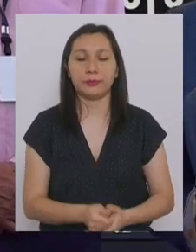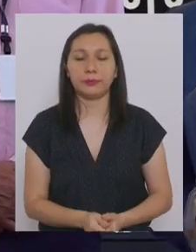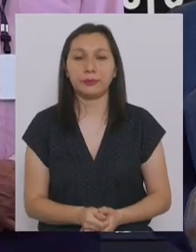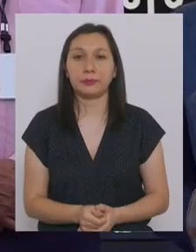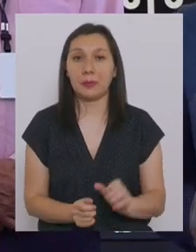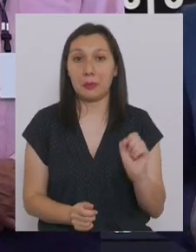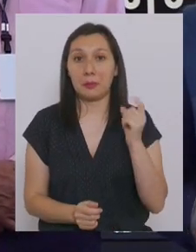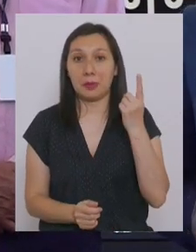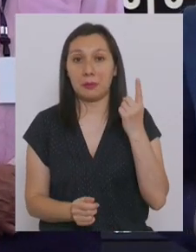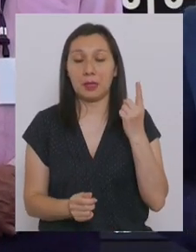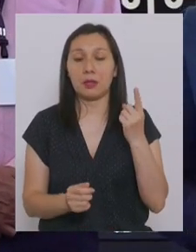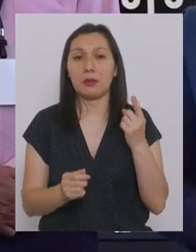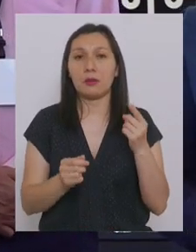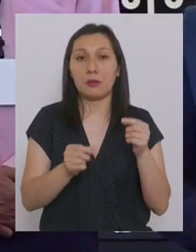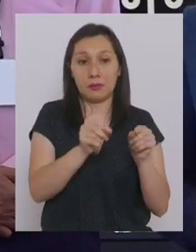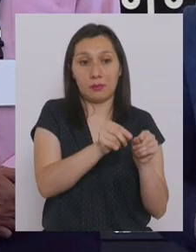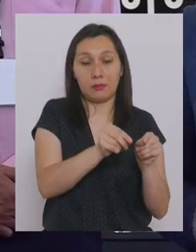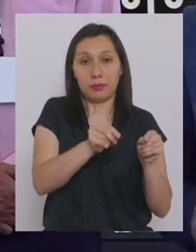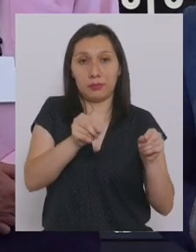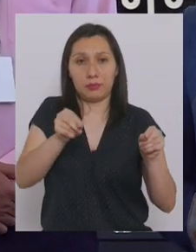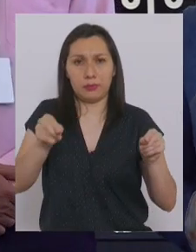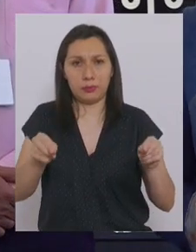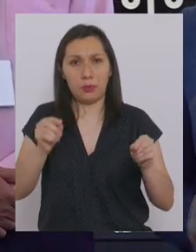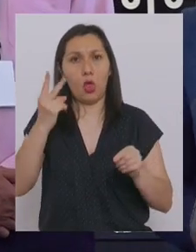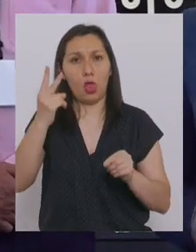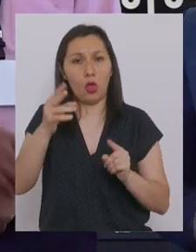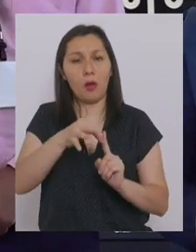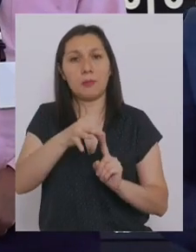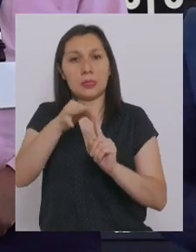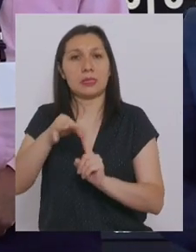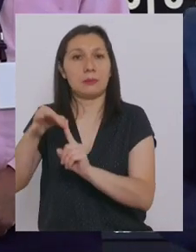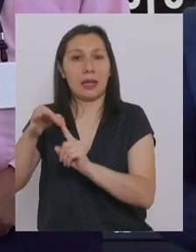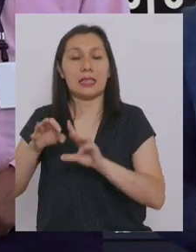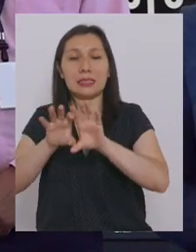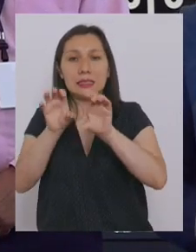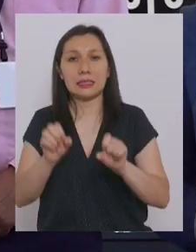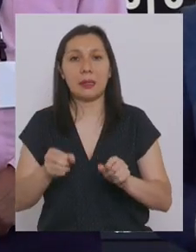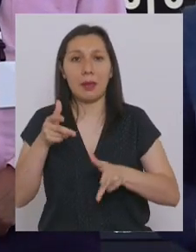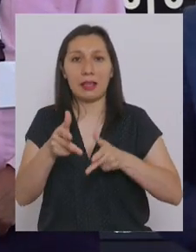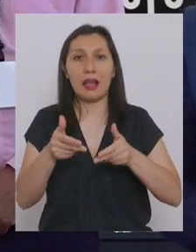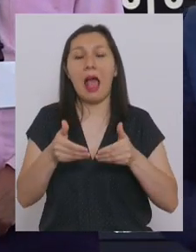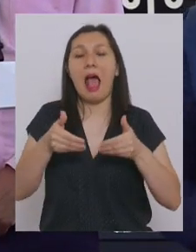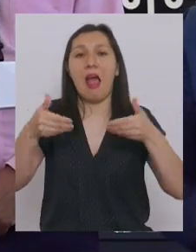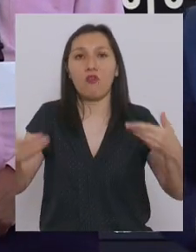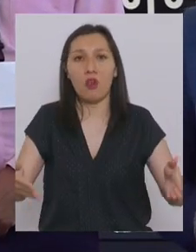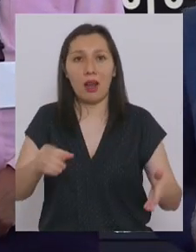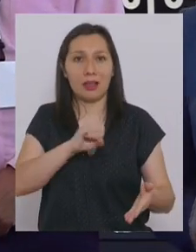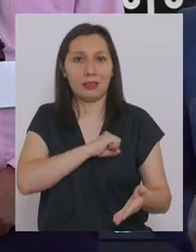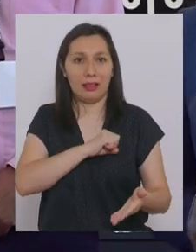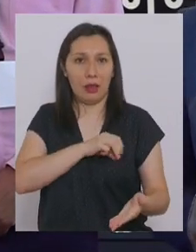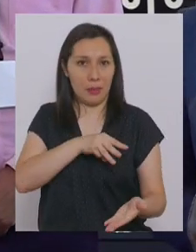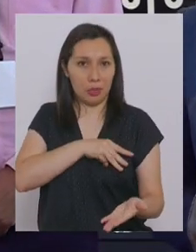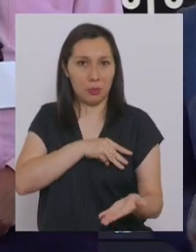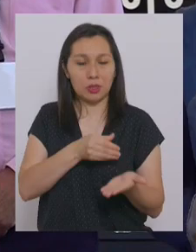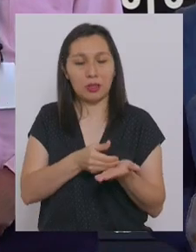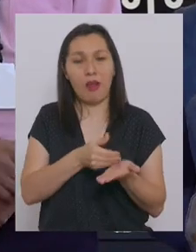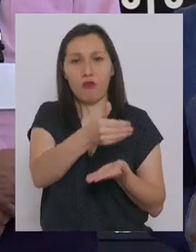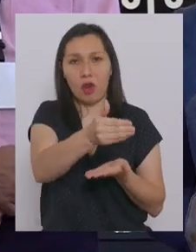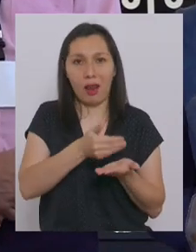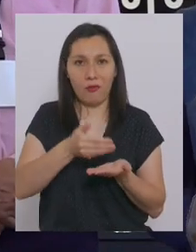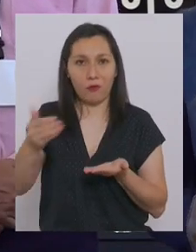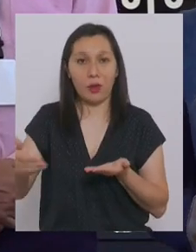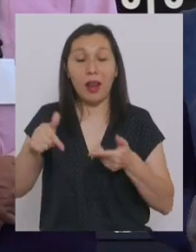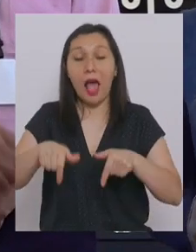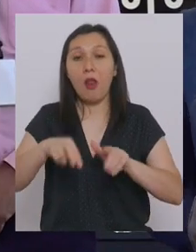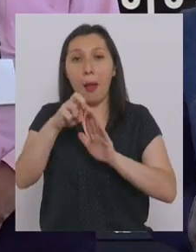En primer lugar, extendimos los dos principales sistemas de trenes fuera de la región metropolitana. Estamos en